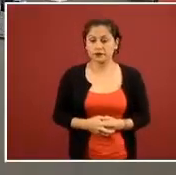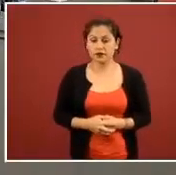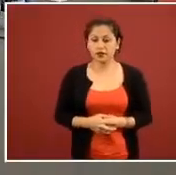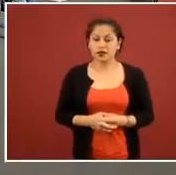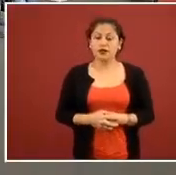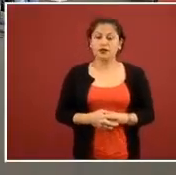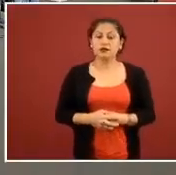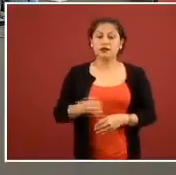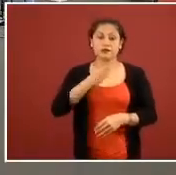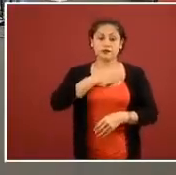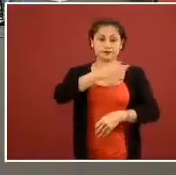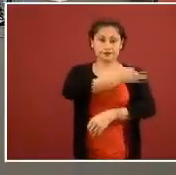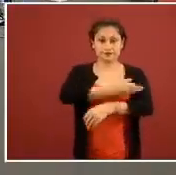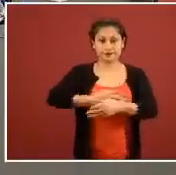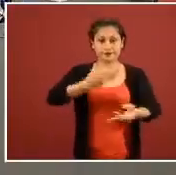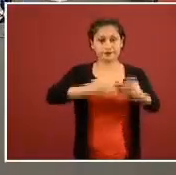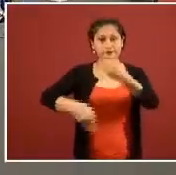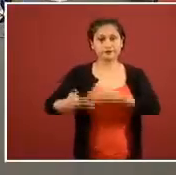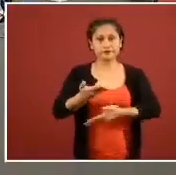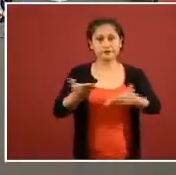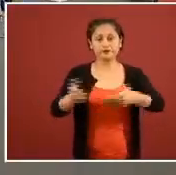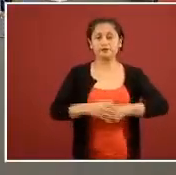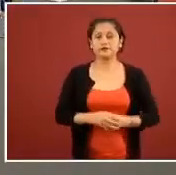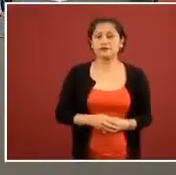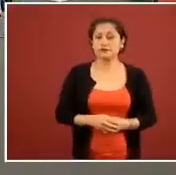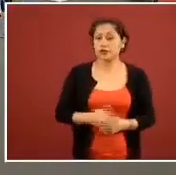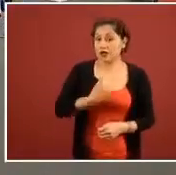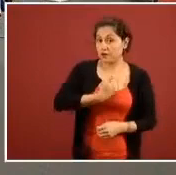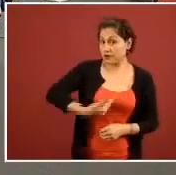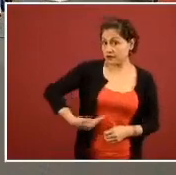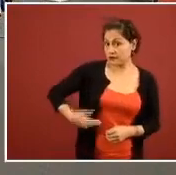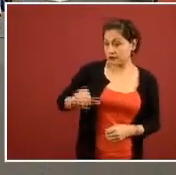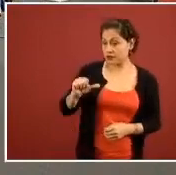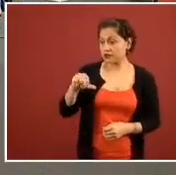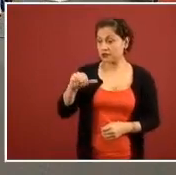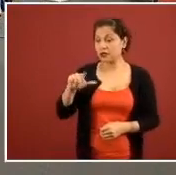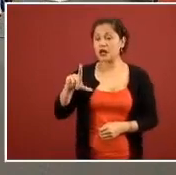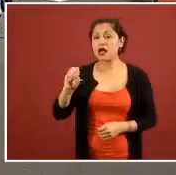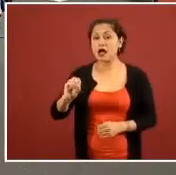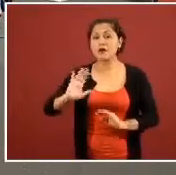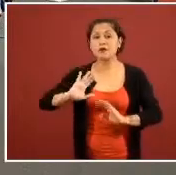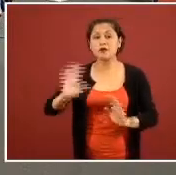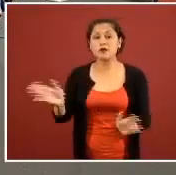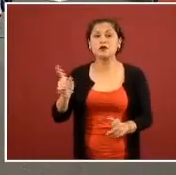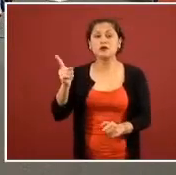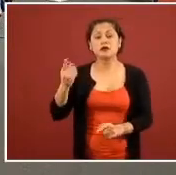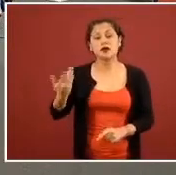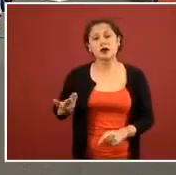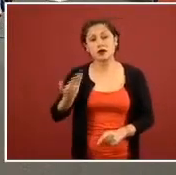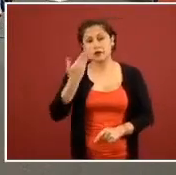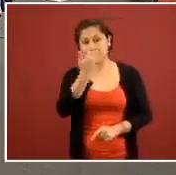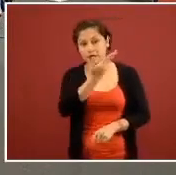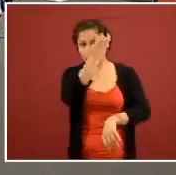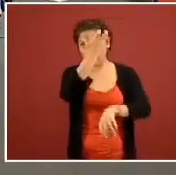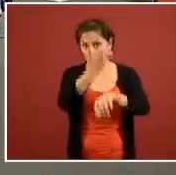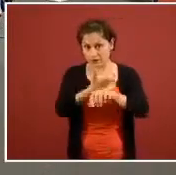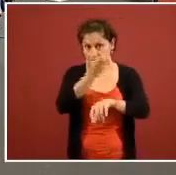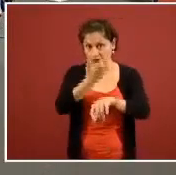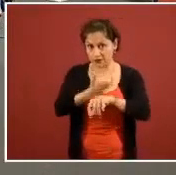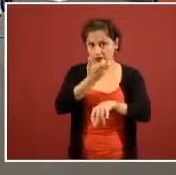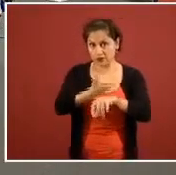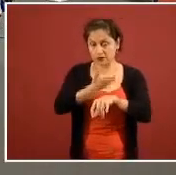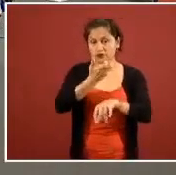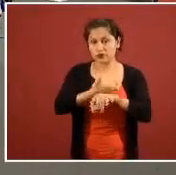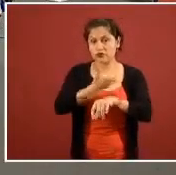Buenas tardes a todos. El presidente Andrés Manuel solicitó al gobierno de Estados Unidos la posibilidad de